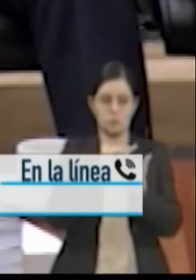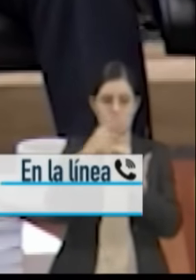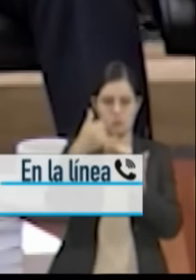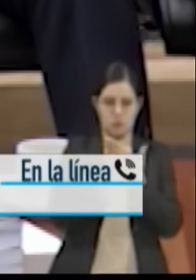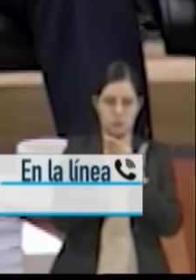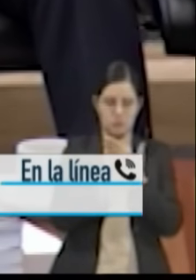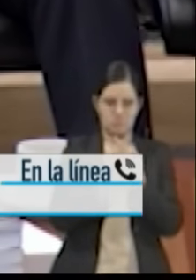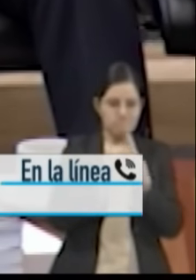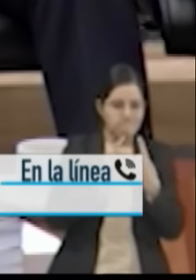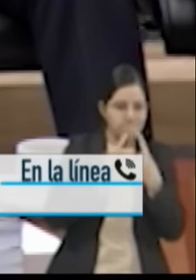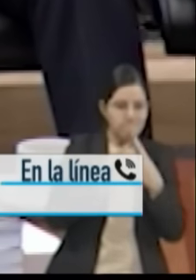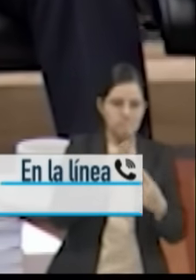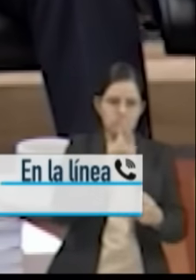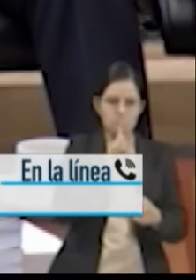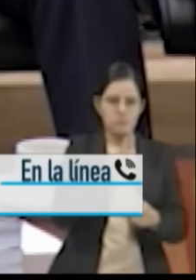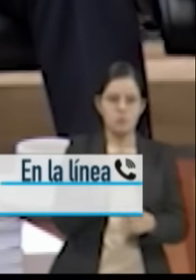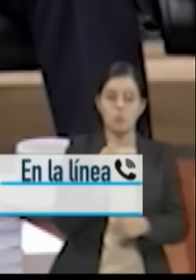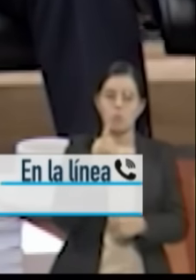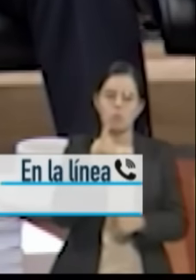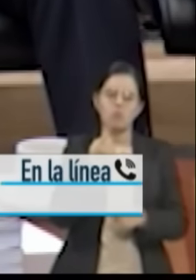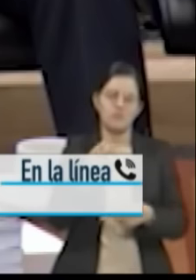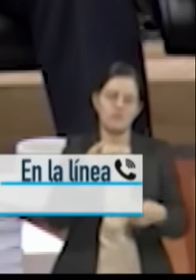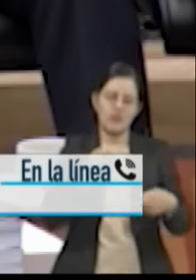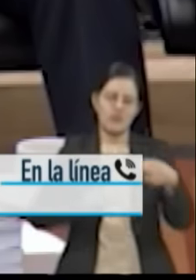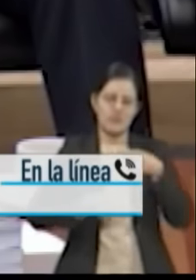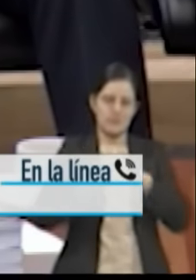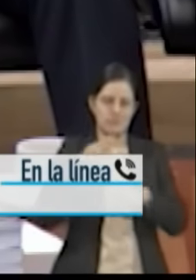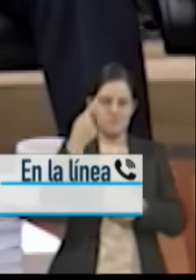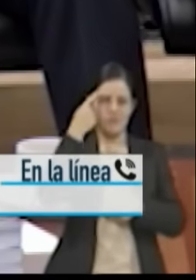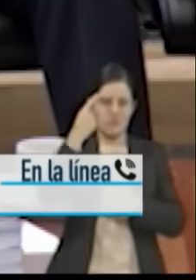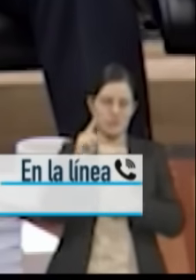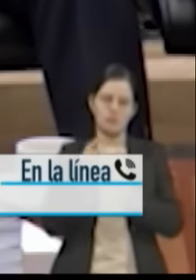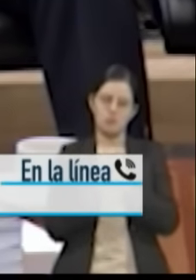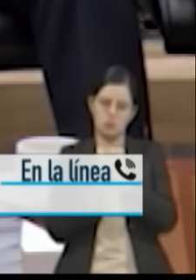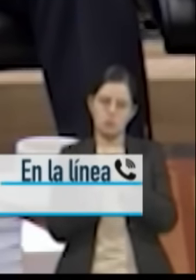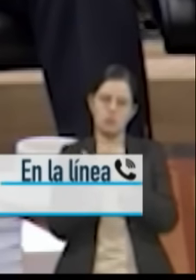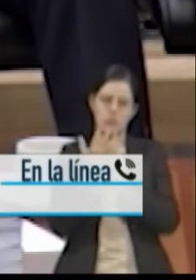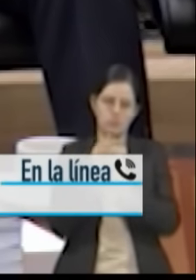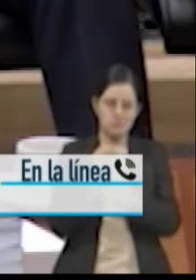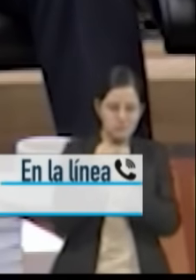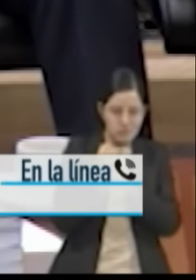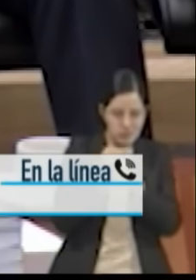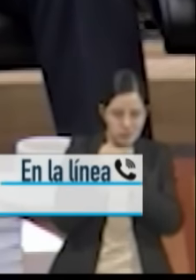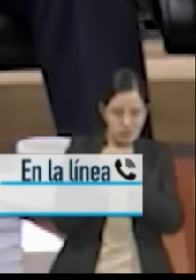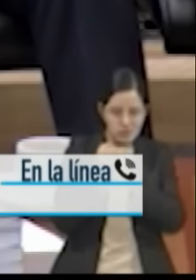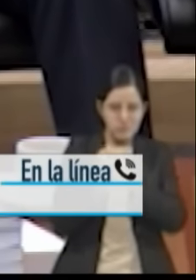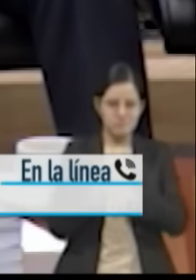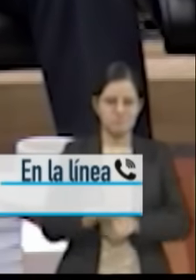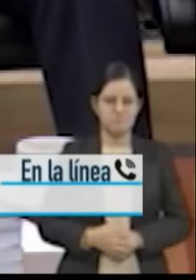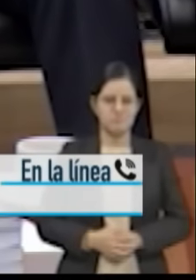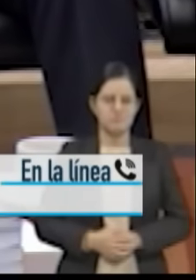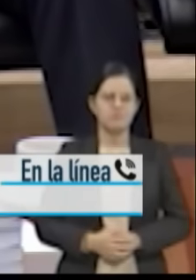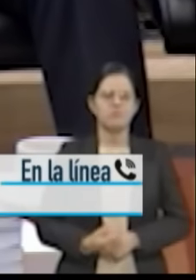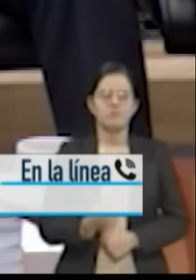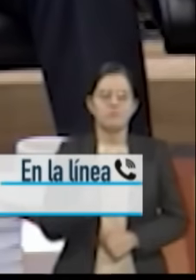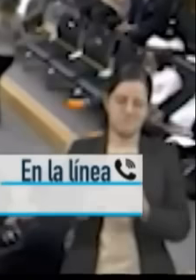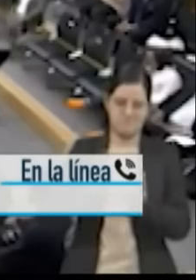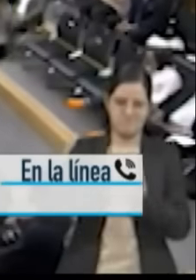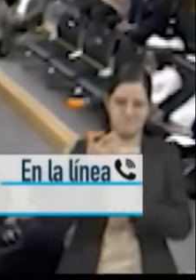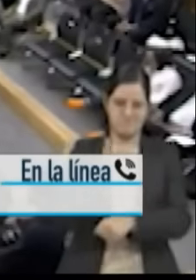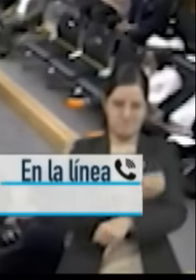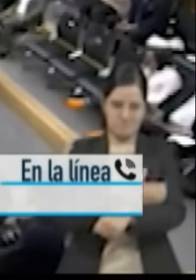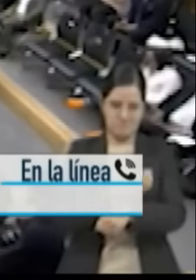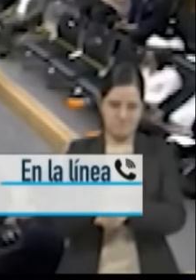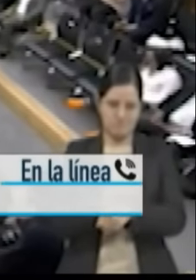más personales y de desarrollo personal de sus carreras, no de su ser candidatos electorales. De hecho,